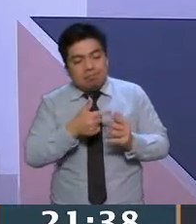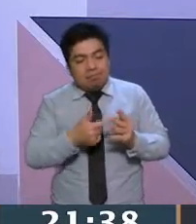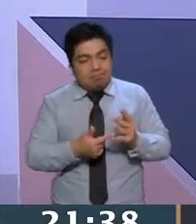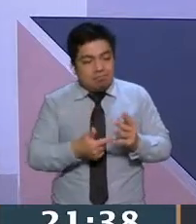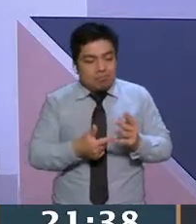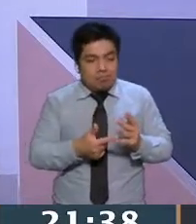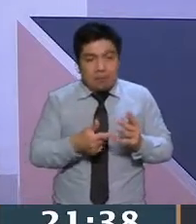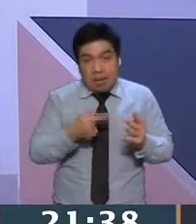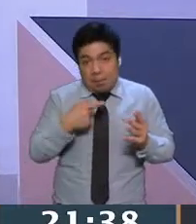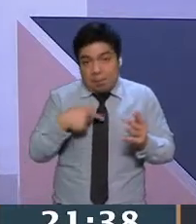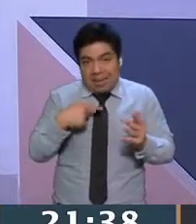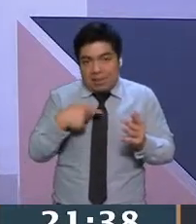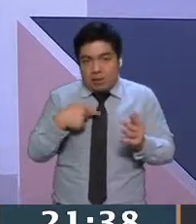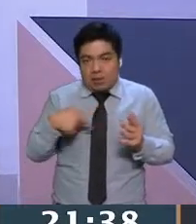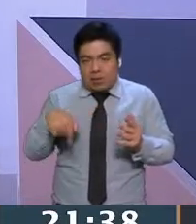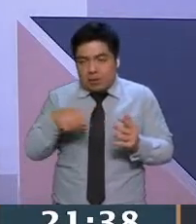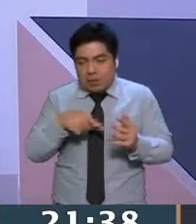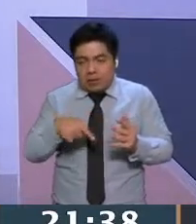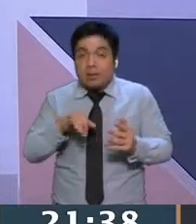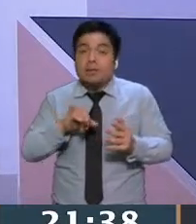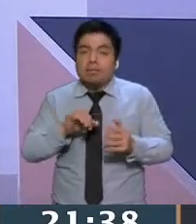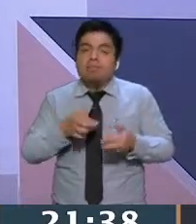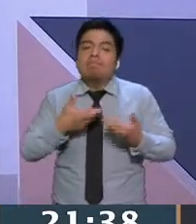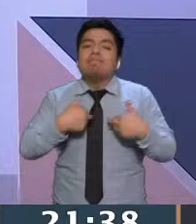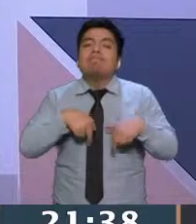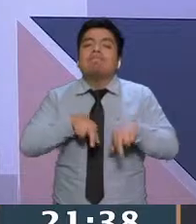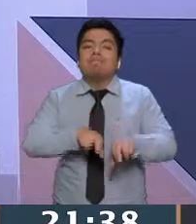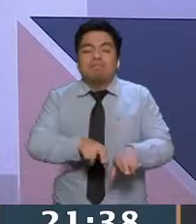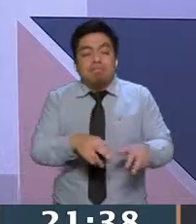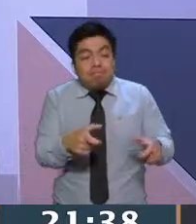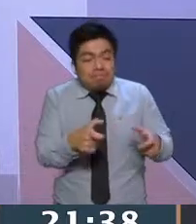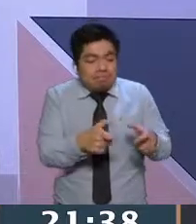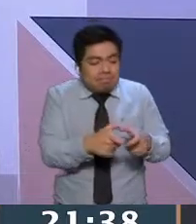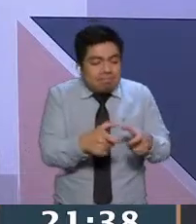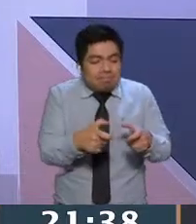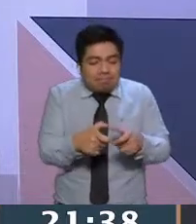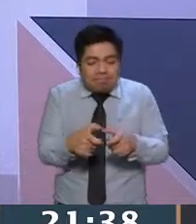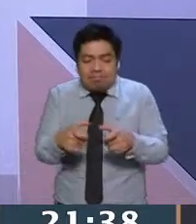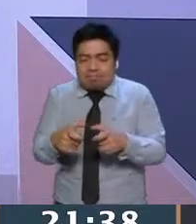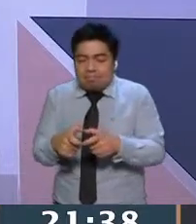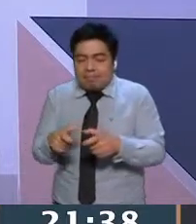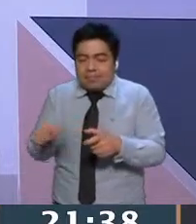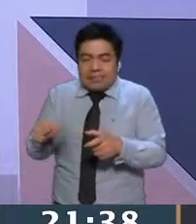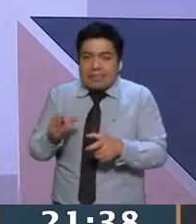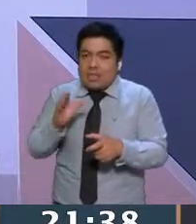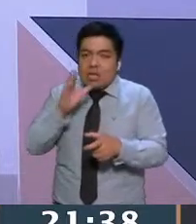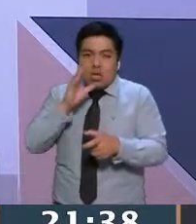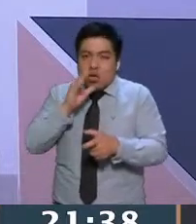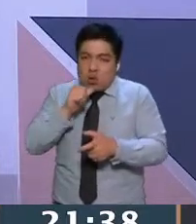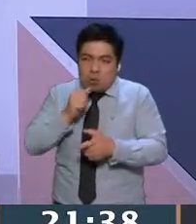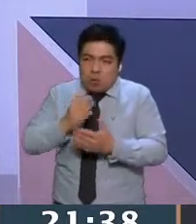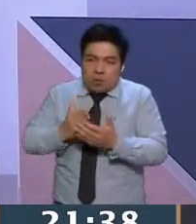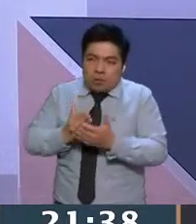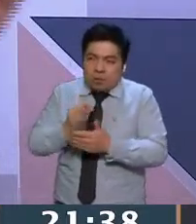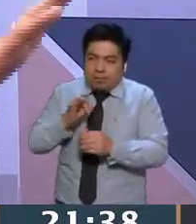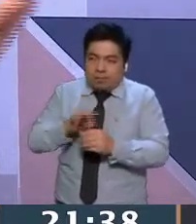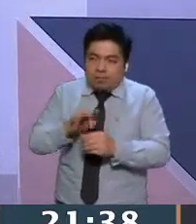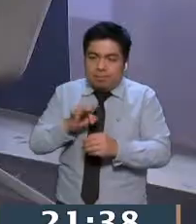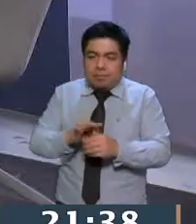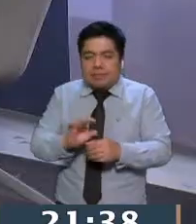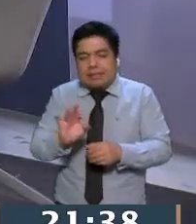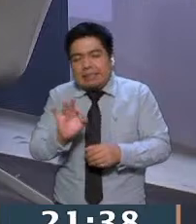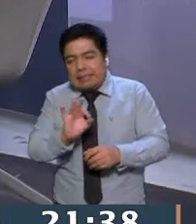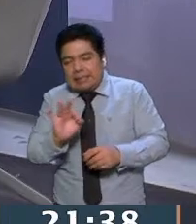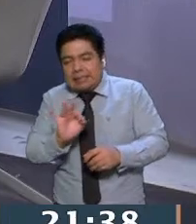personajes que por sí mismos sí representan a minorías que difícilmente tienen el perfil de apoyo. Y claro, también ahí podríamos